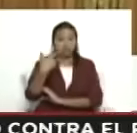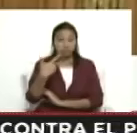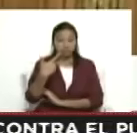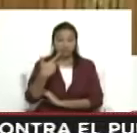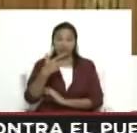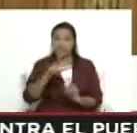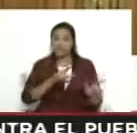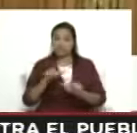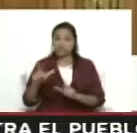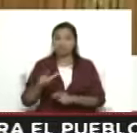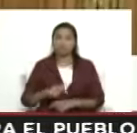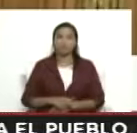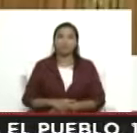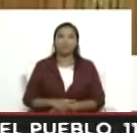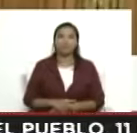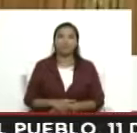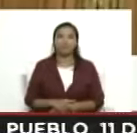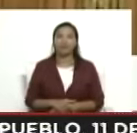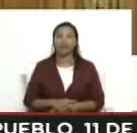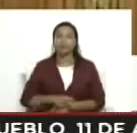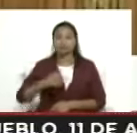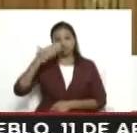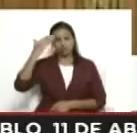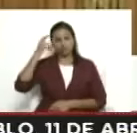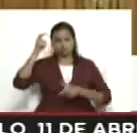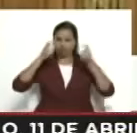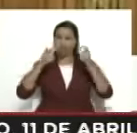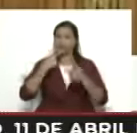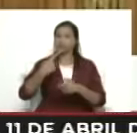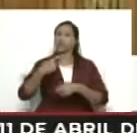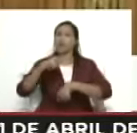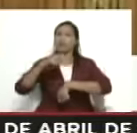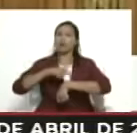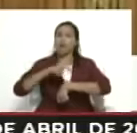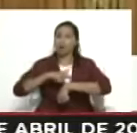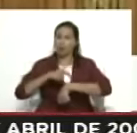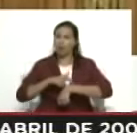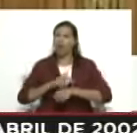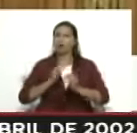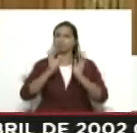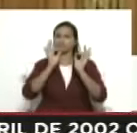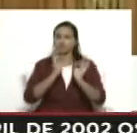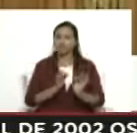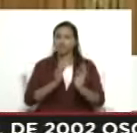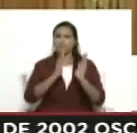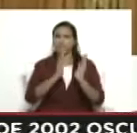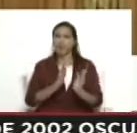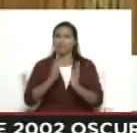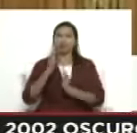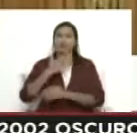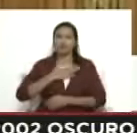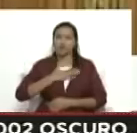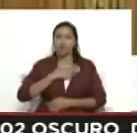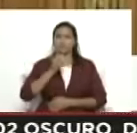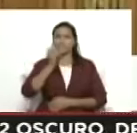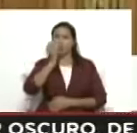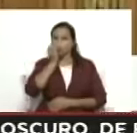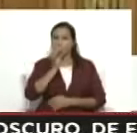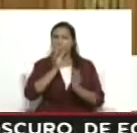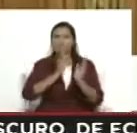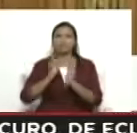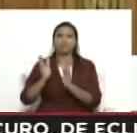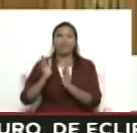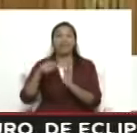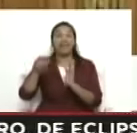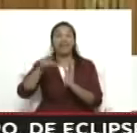Y como antes dijo, la hora. Tal hora, a esta hora es el Palacio Miraflores. ¿Y qué hicieron ellos? Partieron la